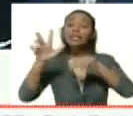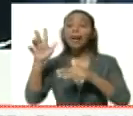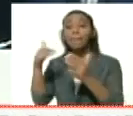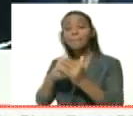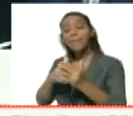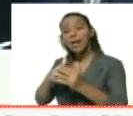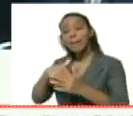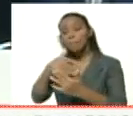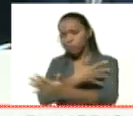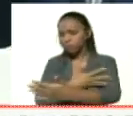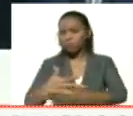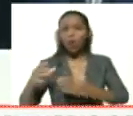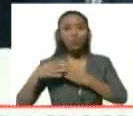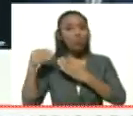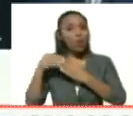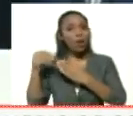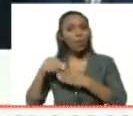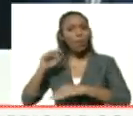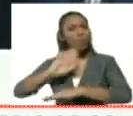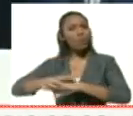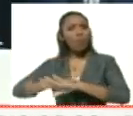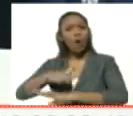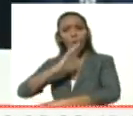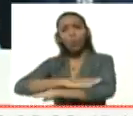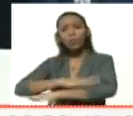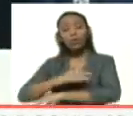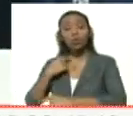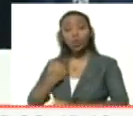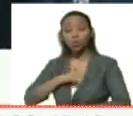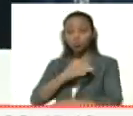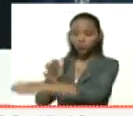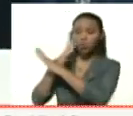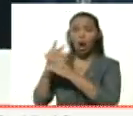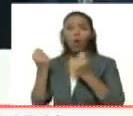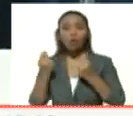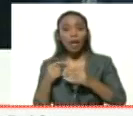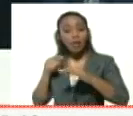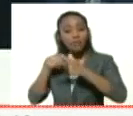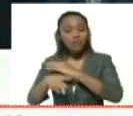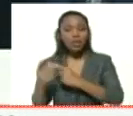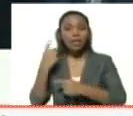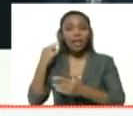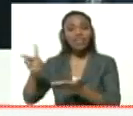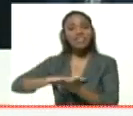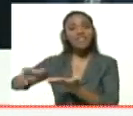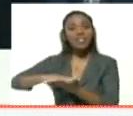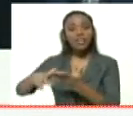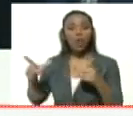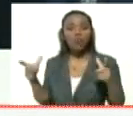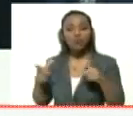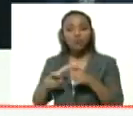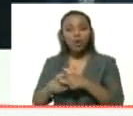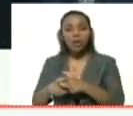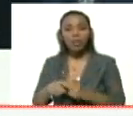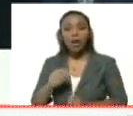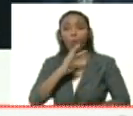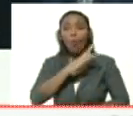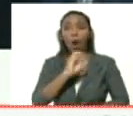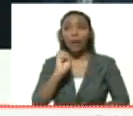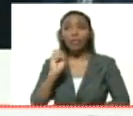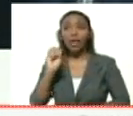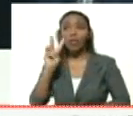millones de dólares. Por acciones del bloqueo a nuestra economía, el ingreso nacional de divisas se redujo de